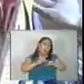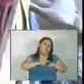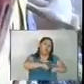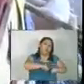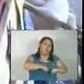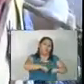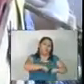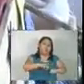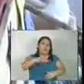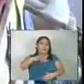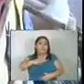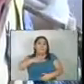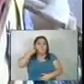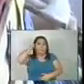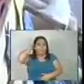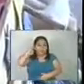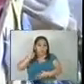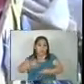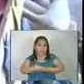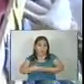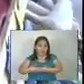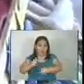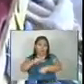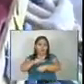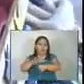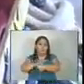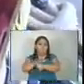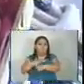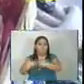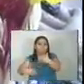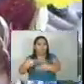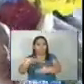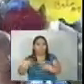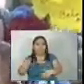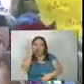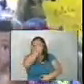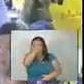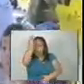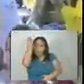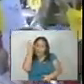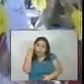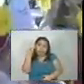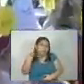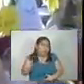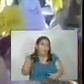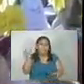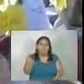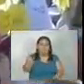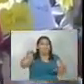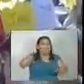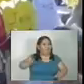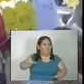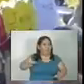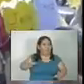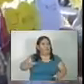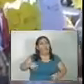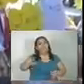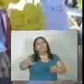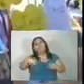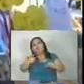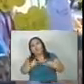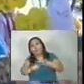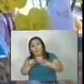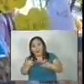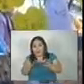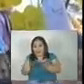pues que mi hijo durante la pandemia hizo su proceso de graduación y ya se graduó. Y por último pues que son las peticiones que